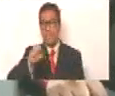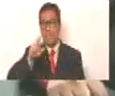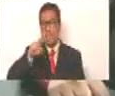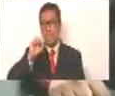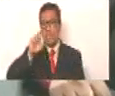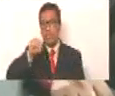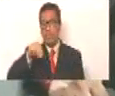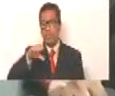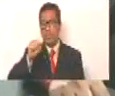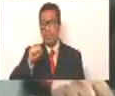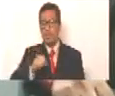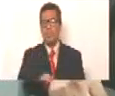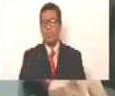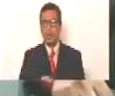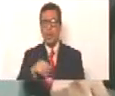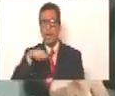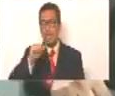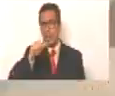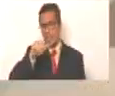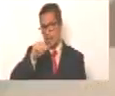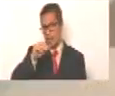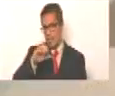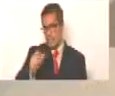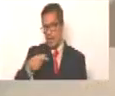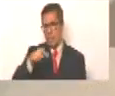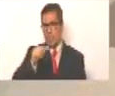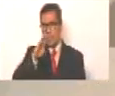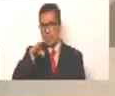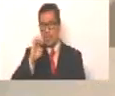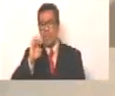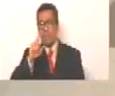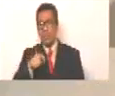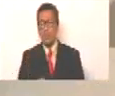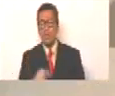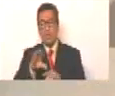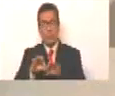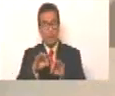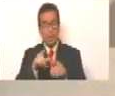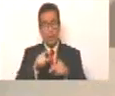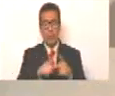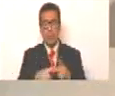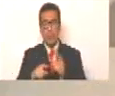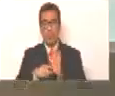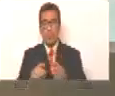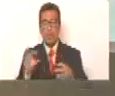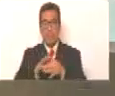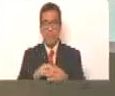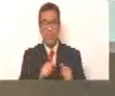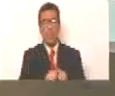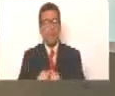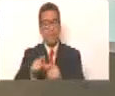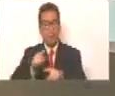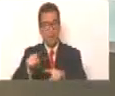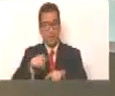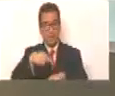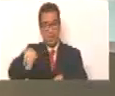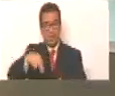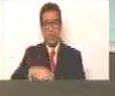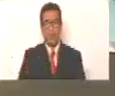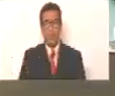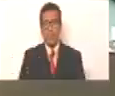germoplasmas del ágave cocuy autóctonos y de las especies con las cuales mantiene asociación en el medio natural. El uso de semillas